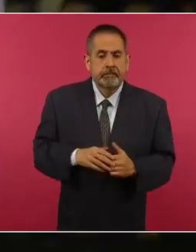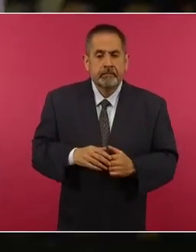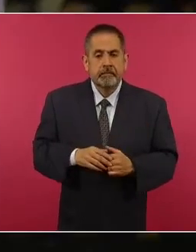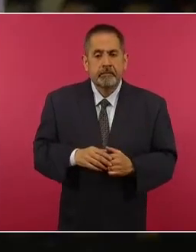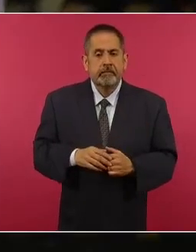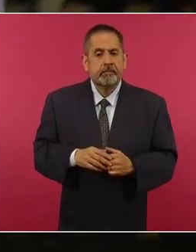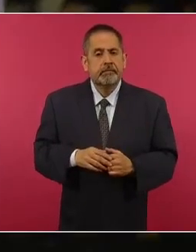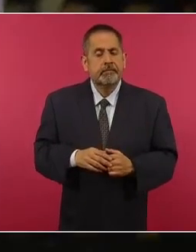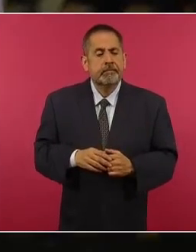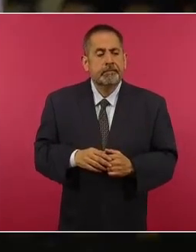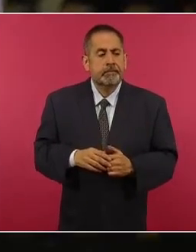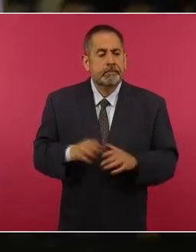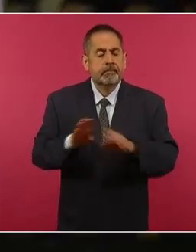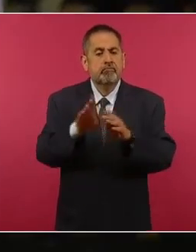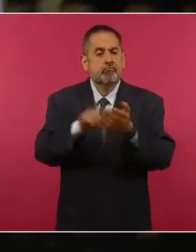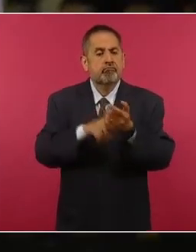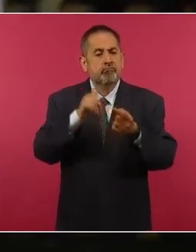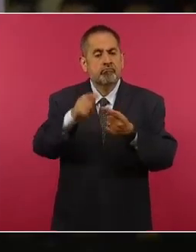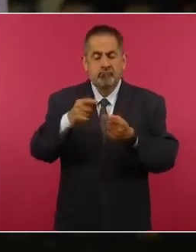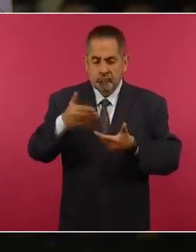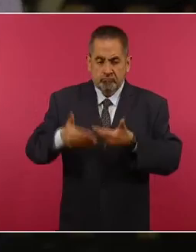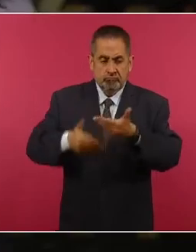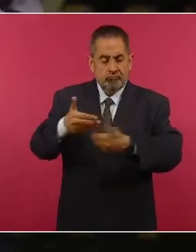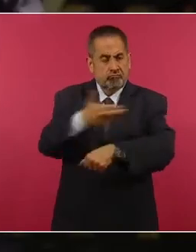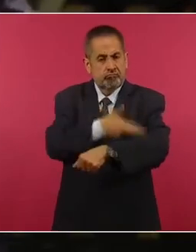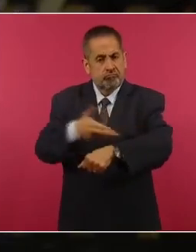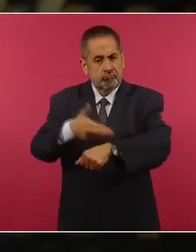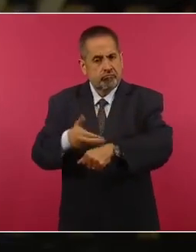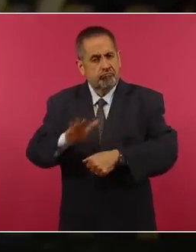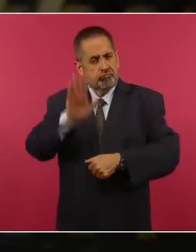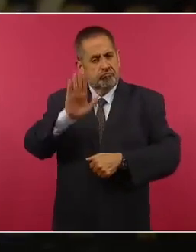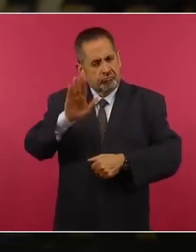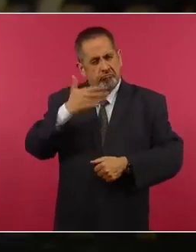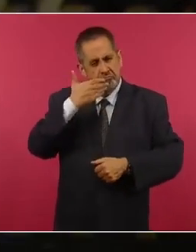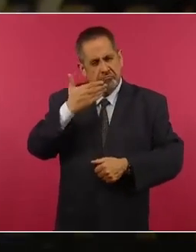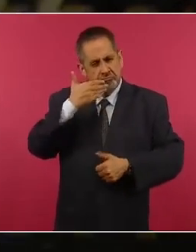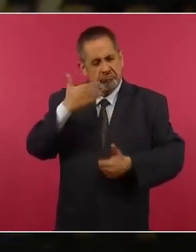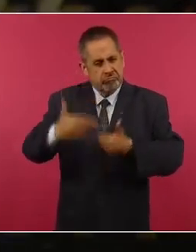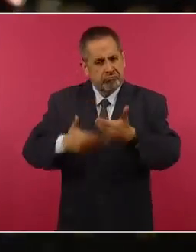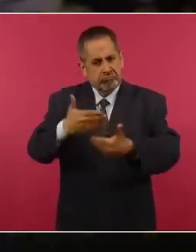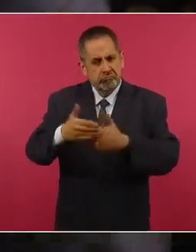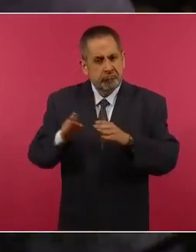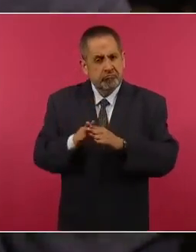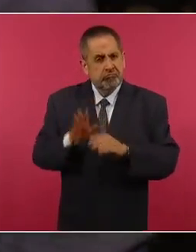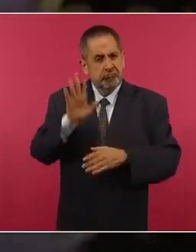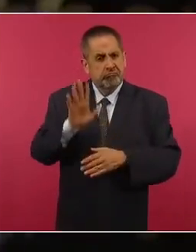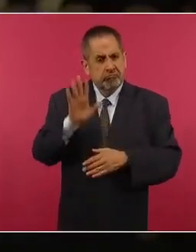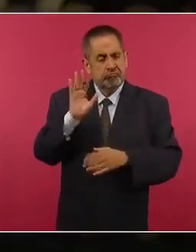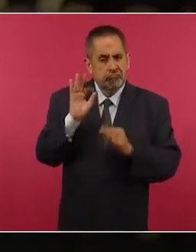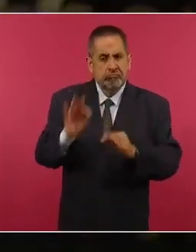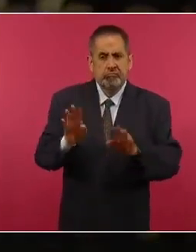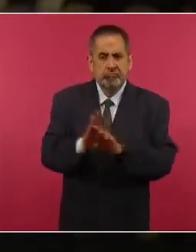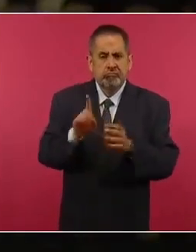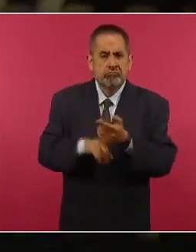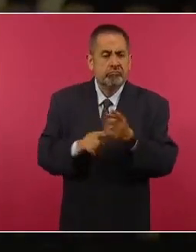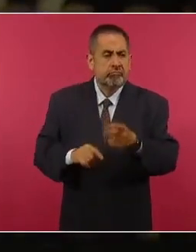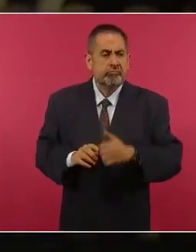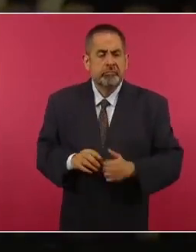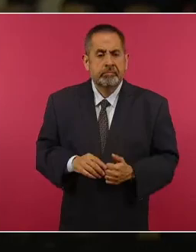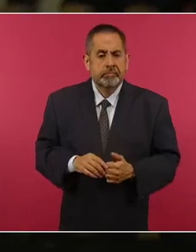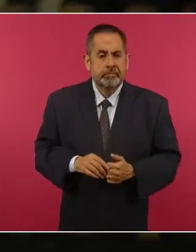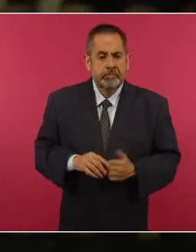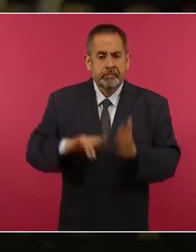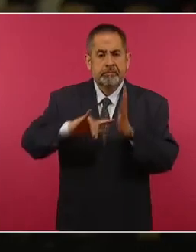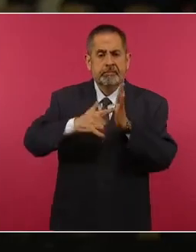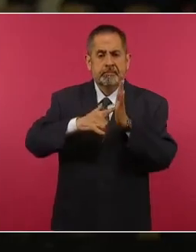lo que, cómo van los avances, parece que va caminando muy bien. En cuanto a lo del